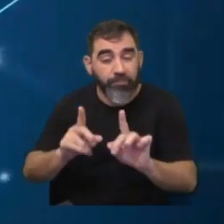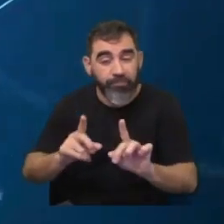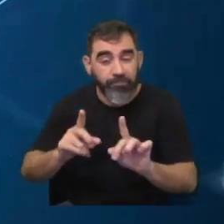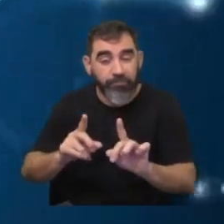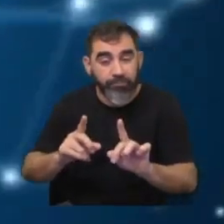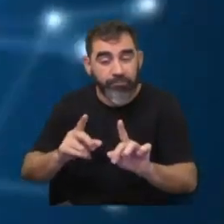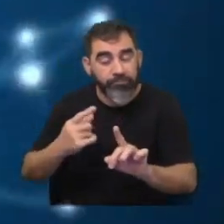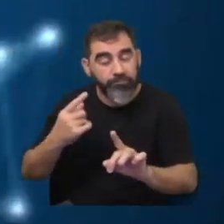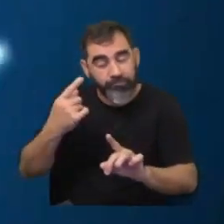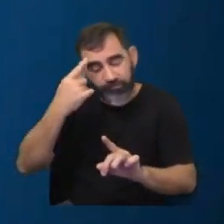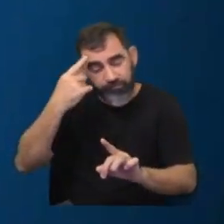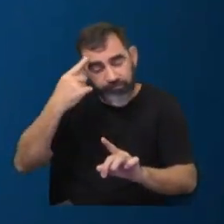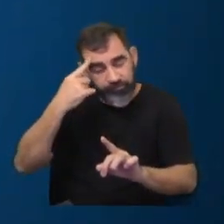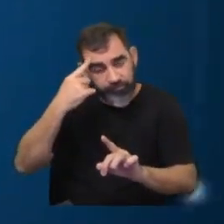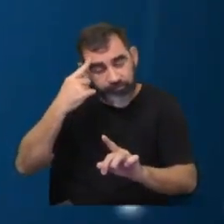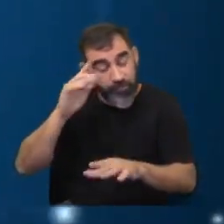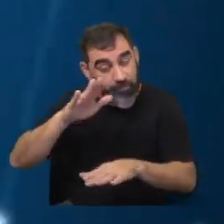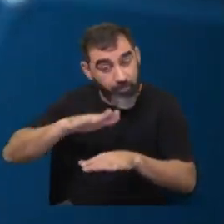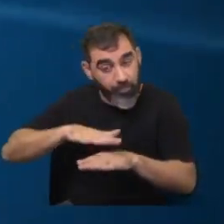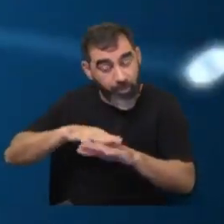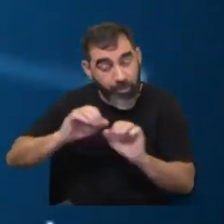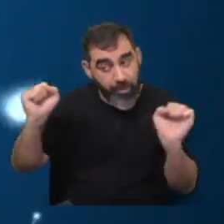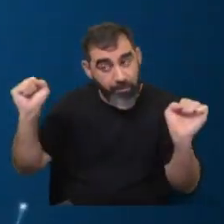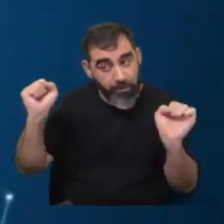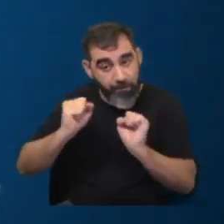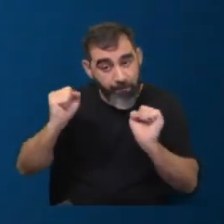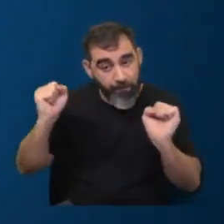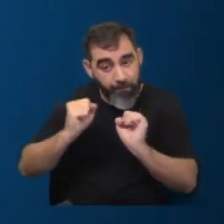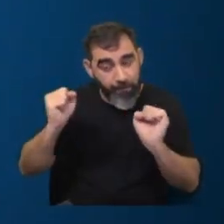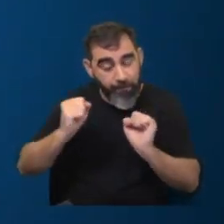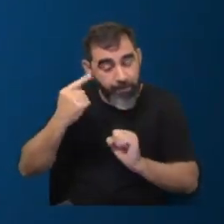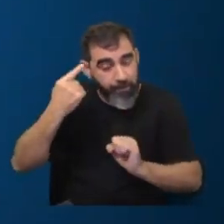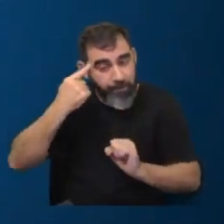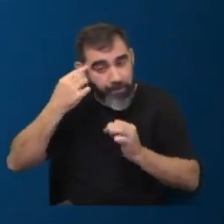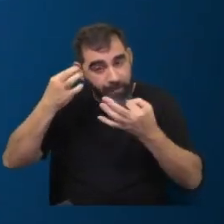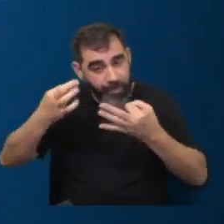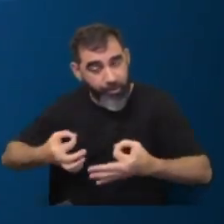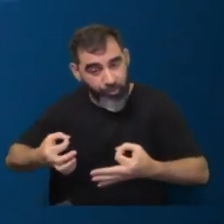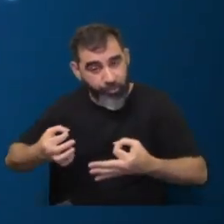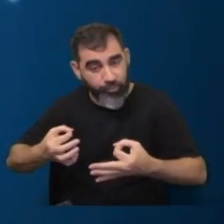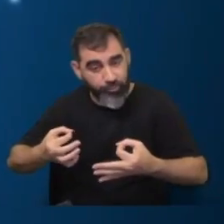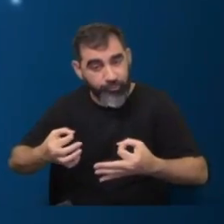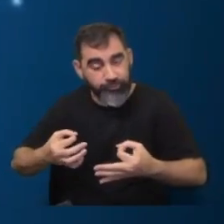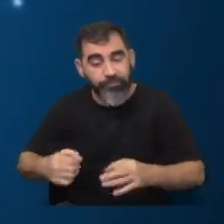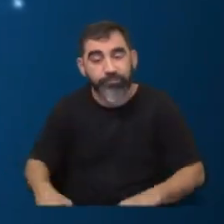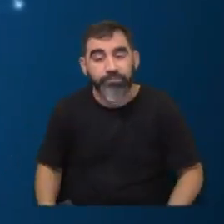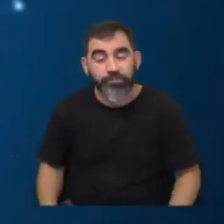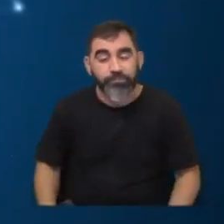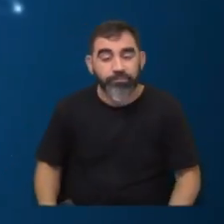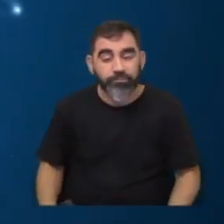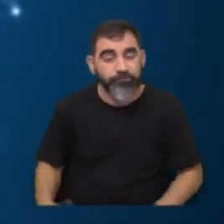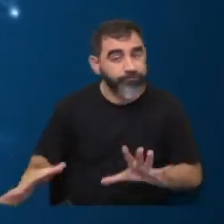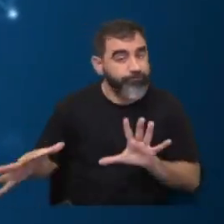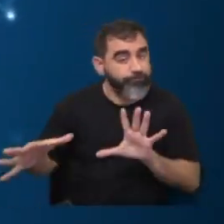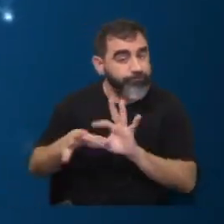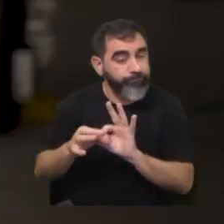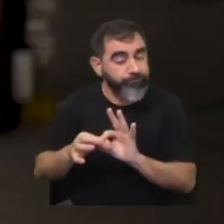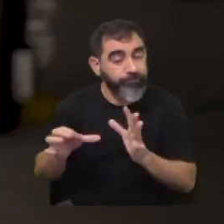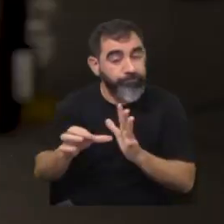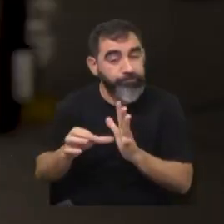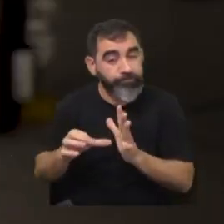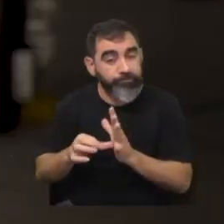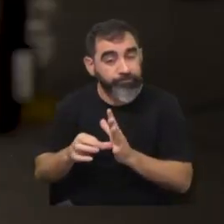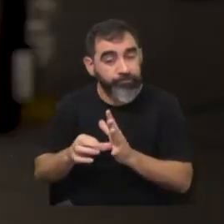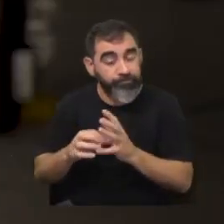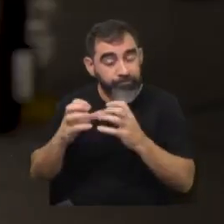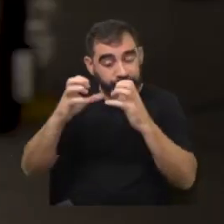corteza prefrontal, que es la encargada de nuestra parte racional y de alguna forma intentar hacer un diálogo con nuestro sistema límbico,